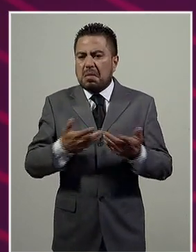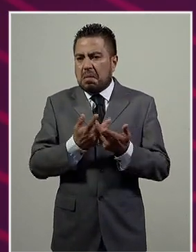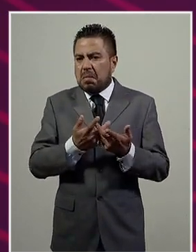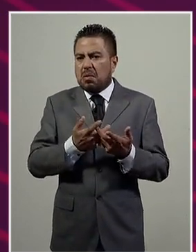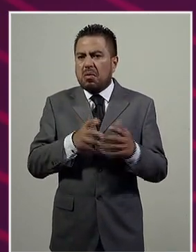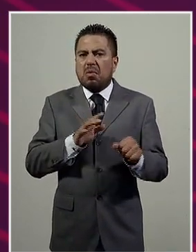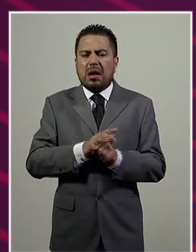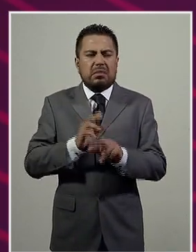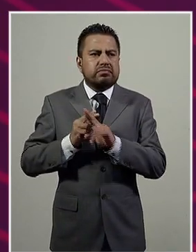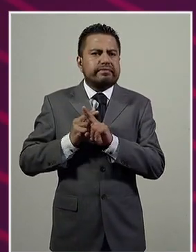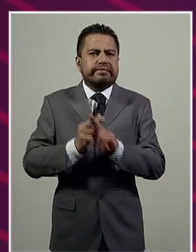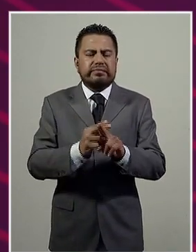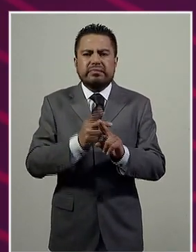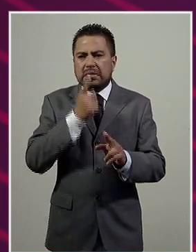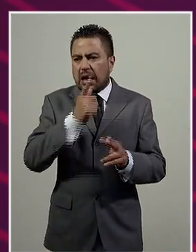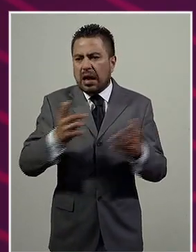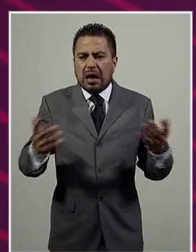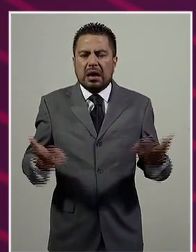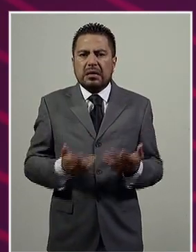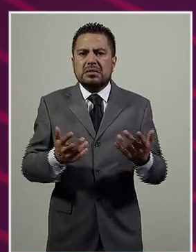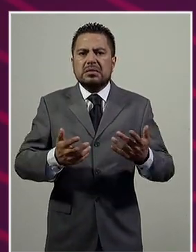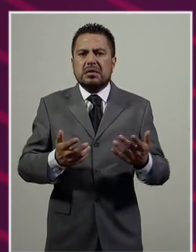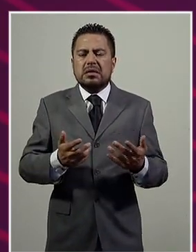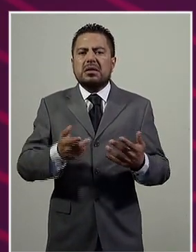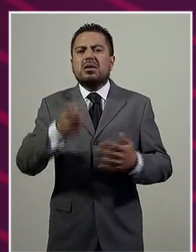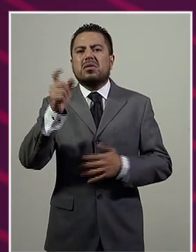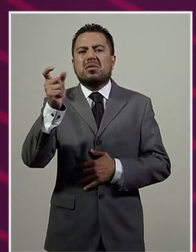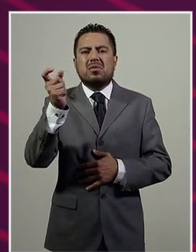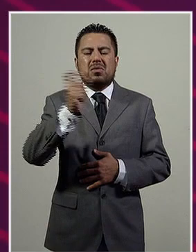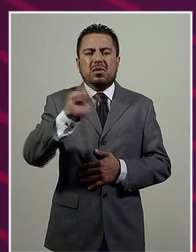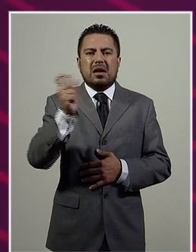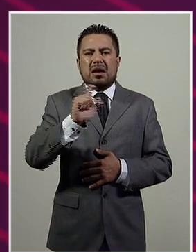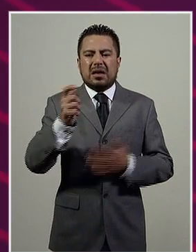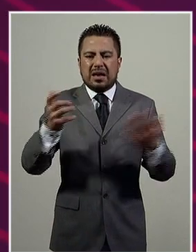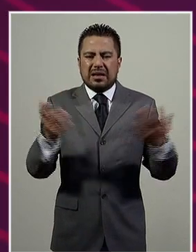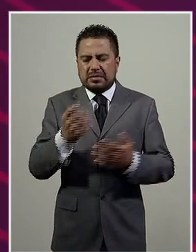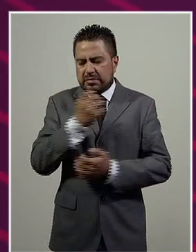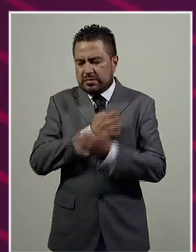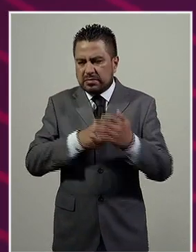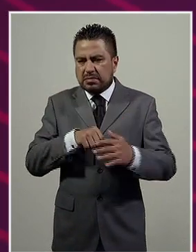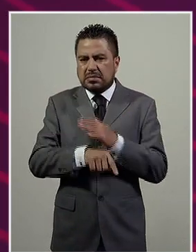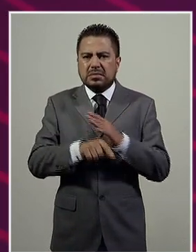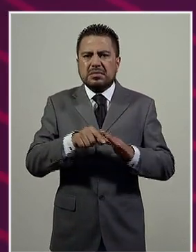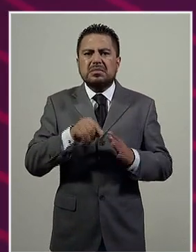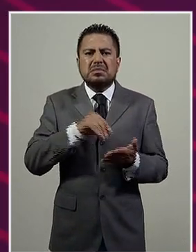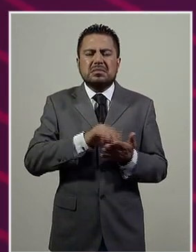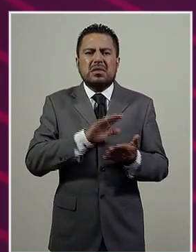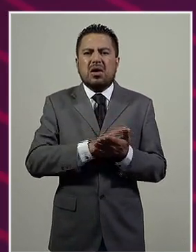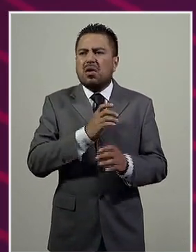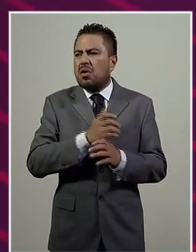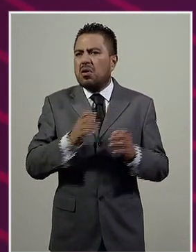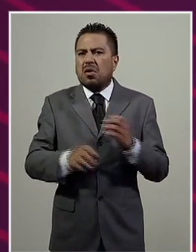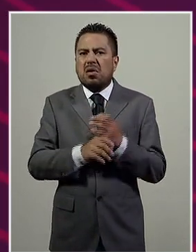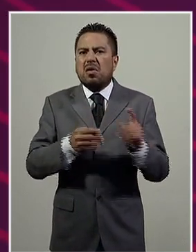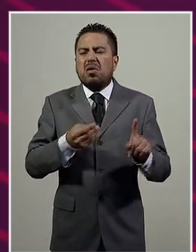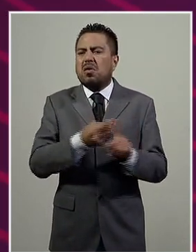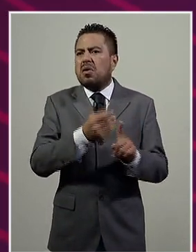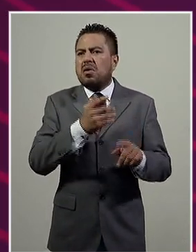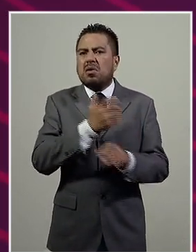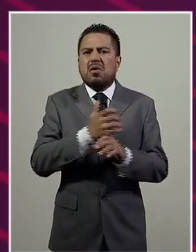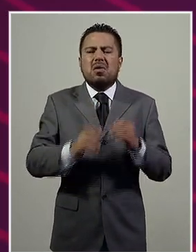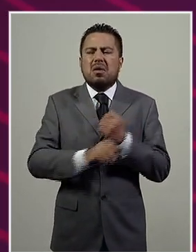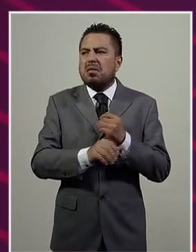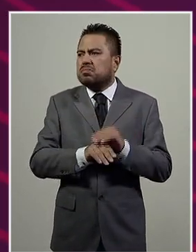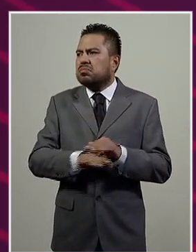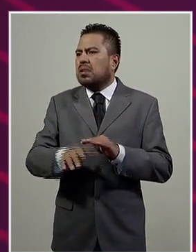tan persistente es en lo que hace, y cuando hacíamos nuestro análisis estadístico, todas esas cosas no tenían absolutamente ningún efecto en que le